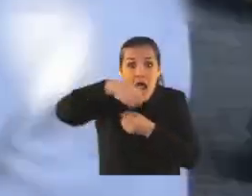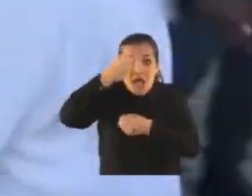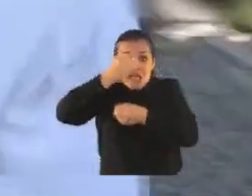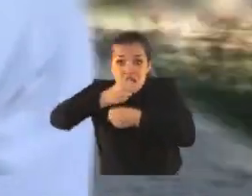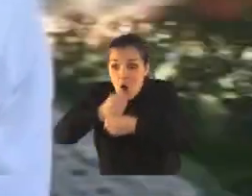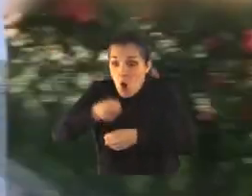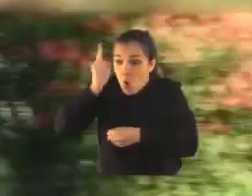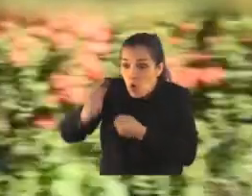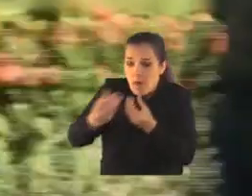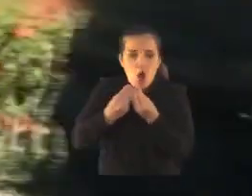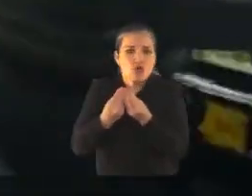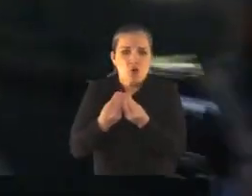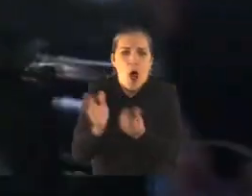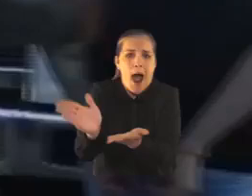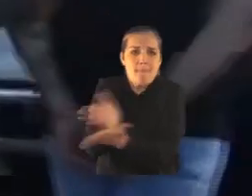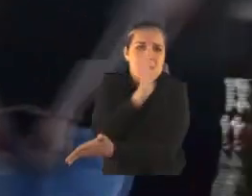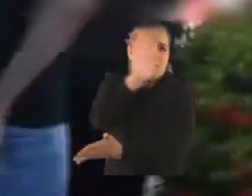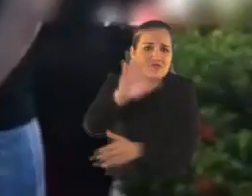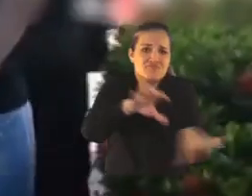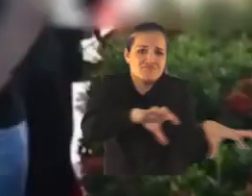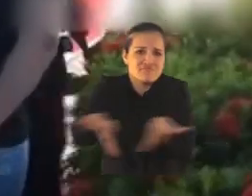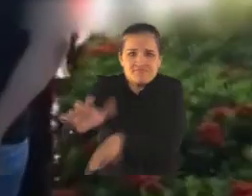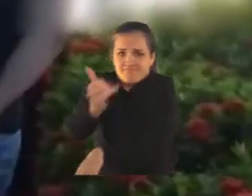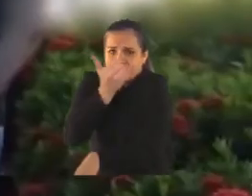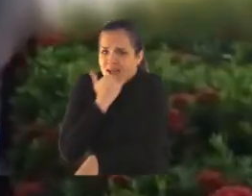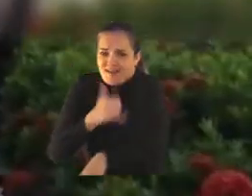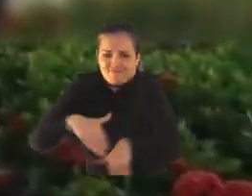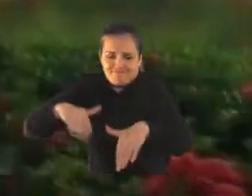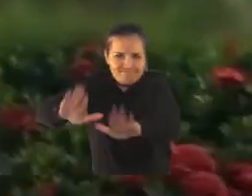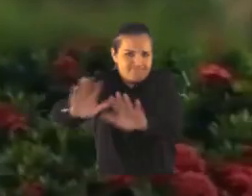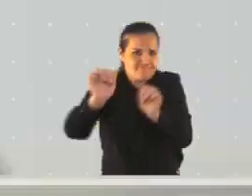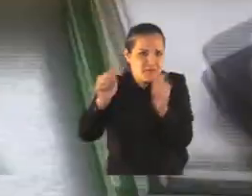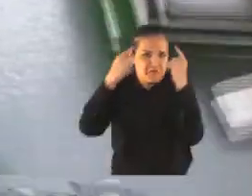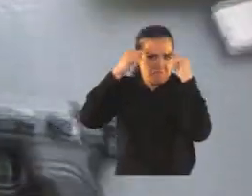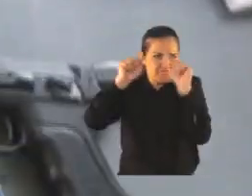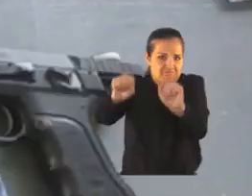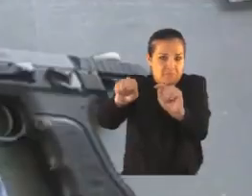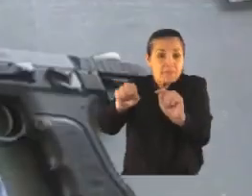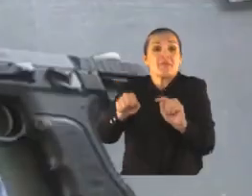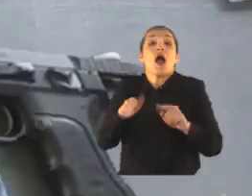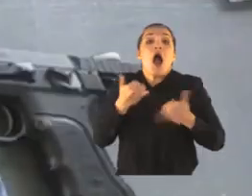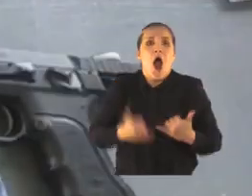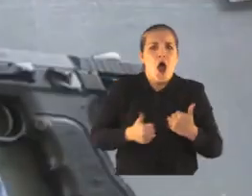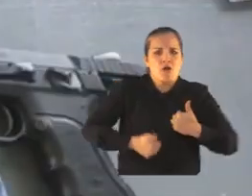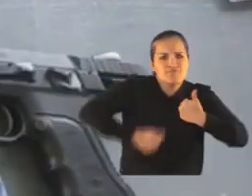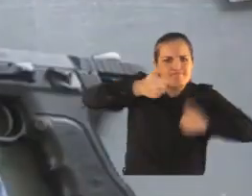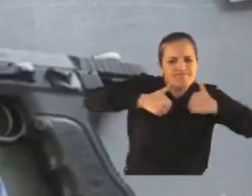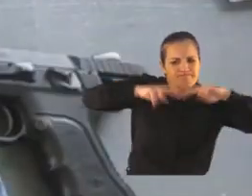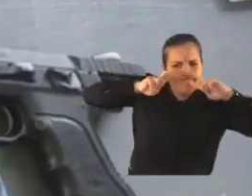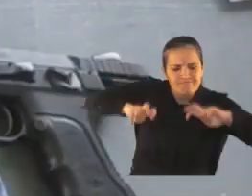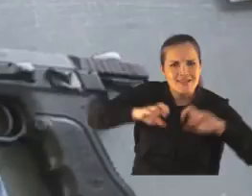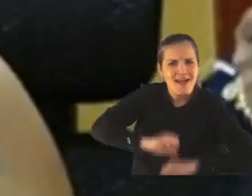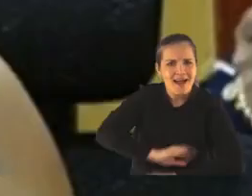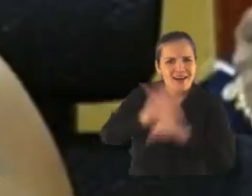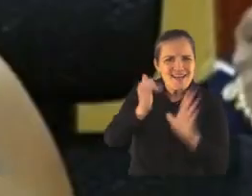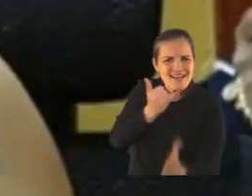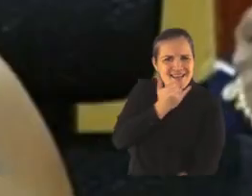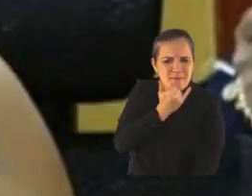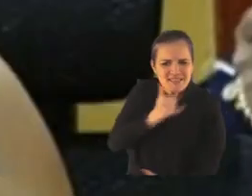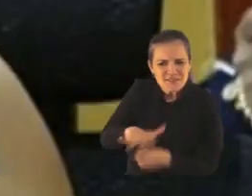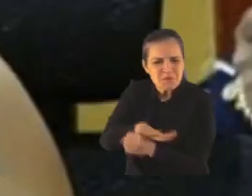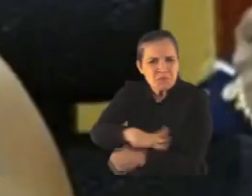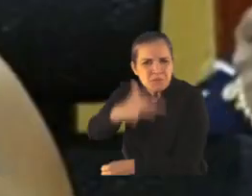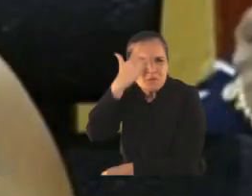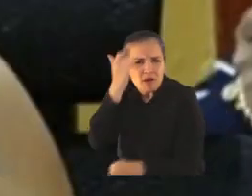con su trabajo en la corporación, mientras que otros pidan a las autoridades adelantar rápidamente este proceso y esclarecer qué fue lo que